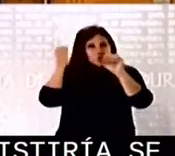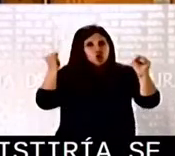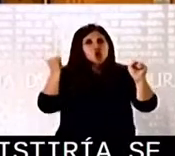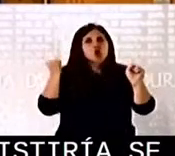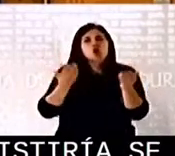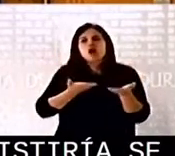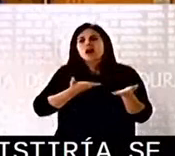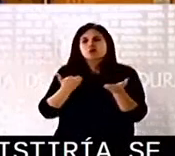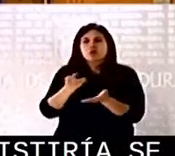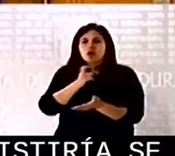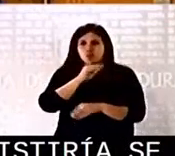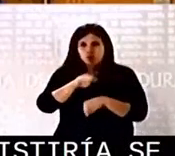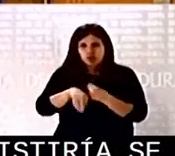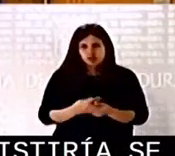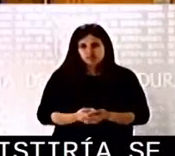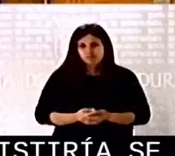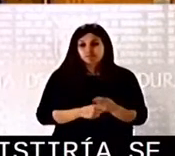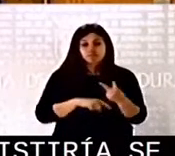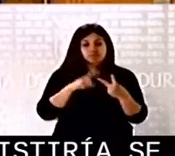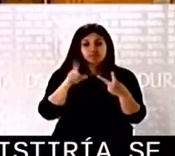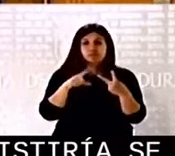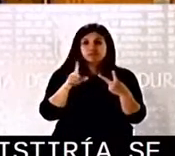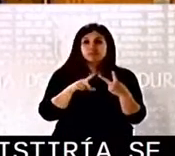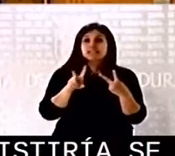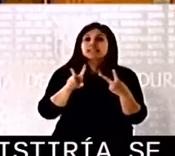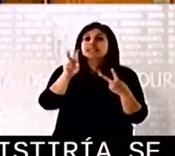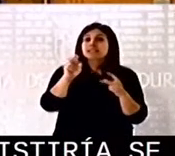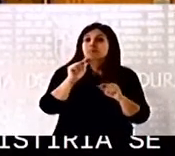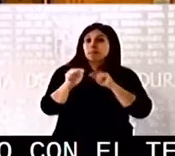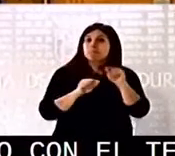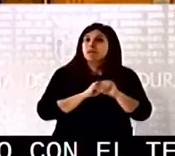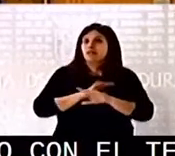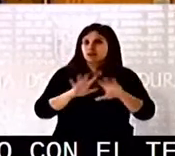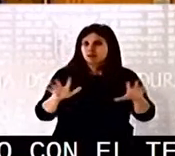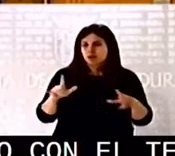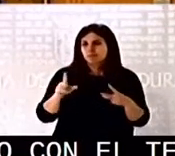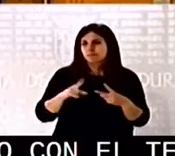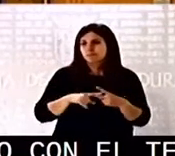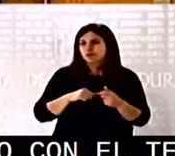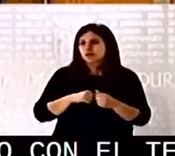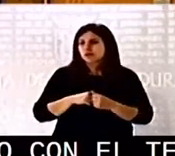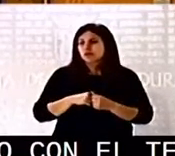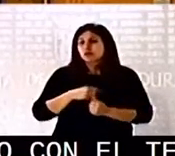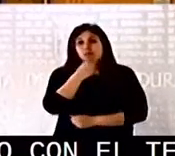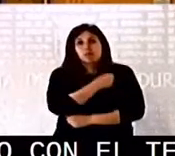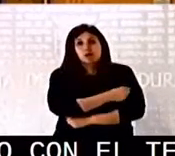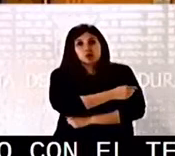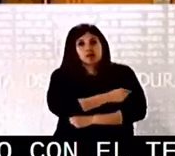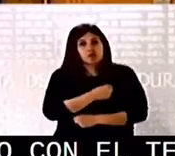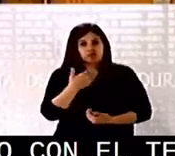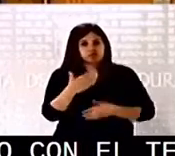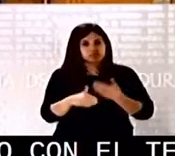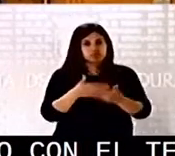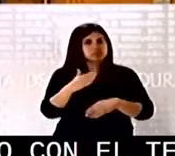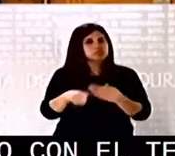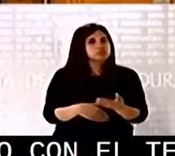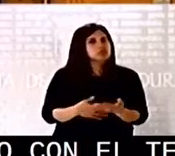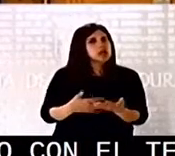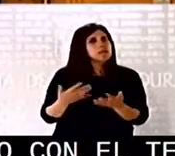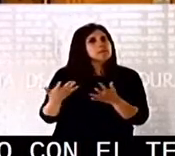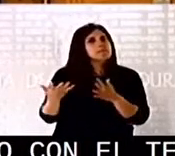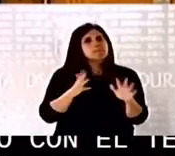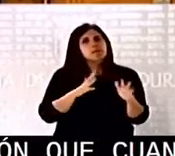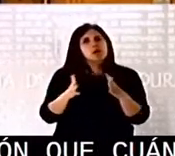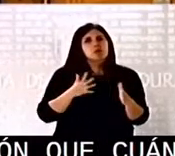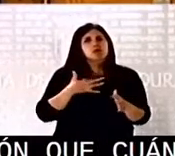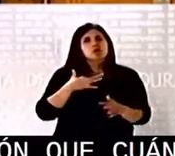actuación con ellos. Y luego, con el tema de la pandemia, a este ritmo de vacunación, ¿cuándo llegaríamos a